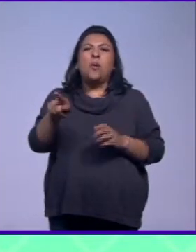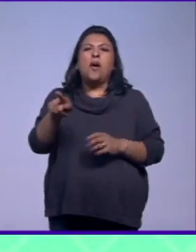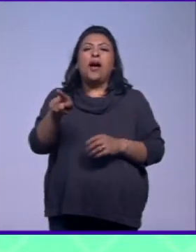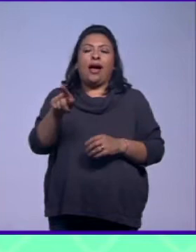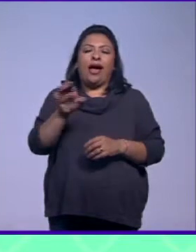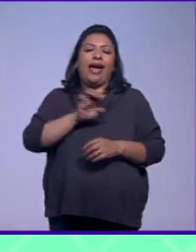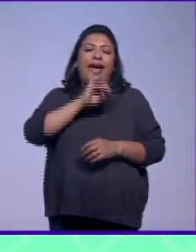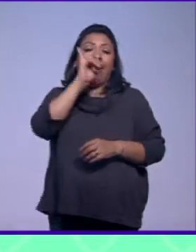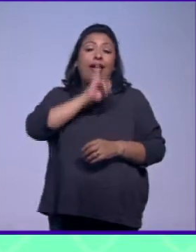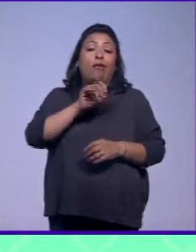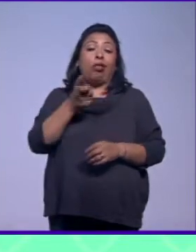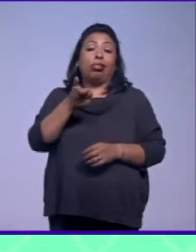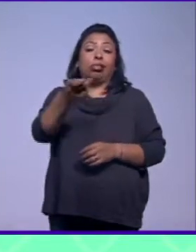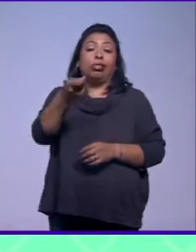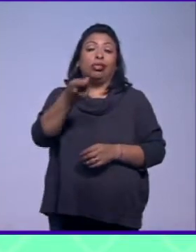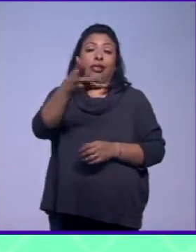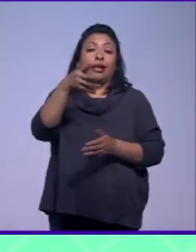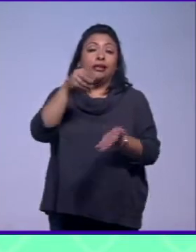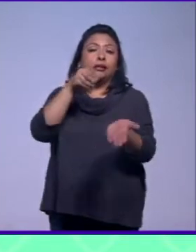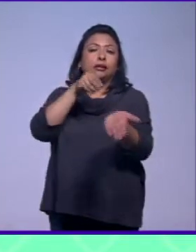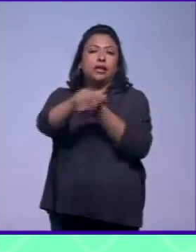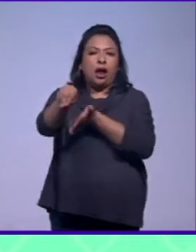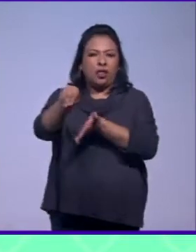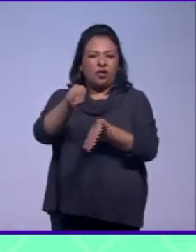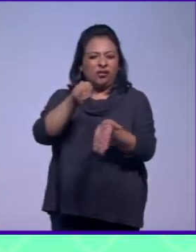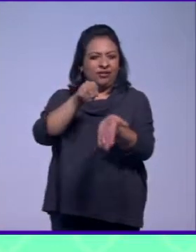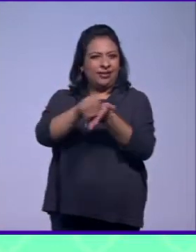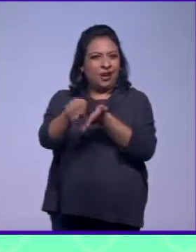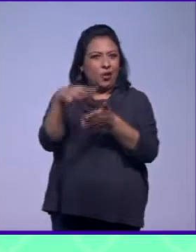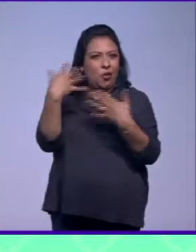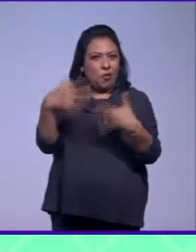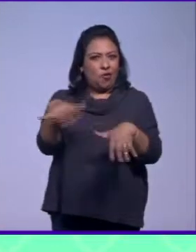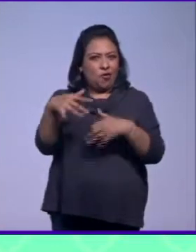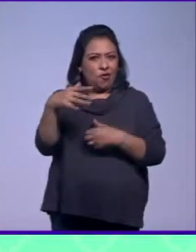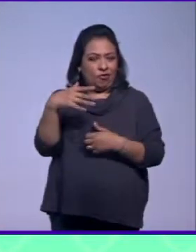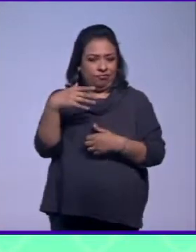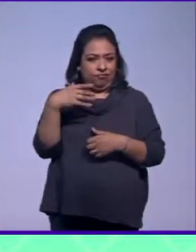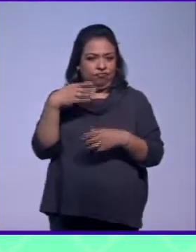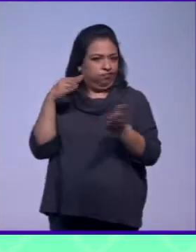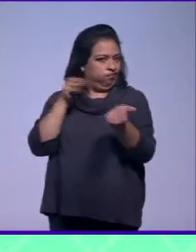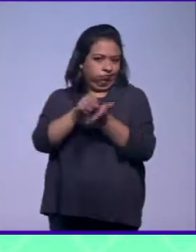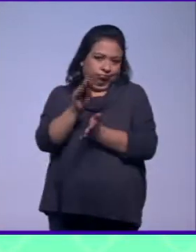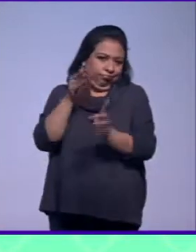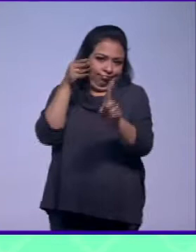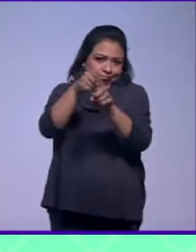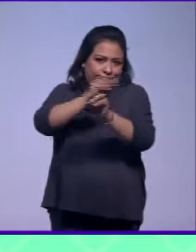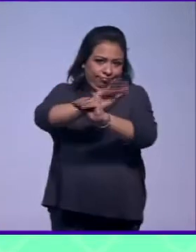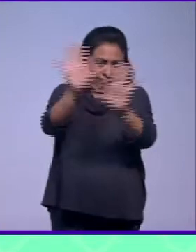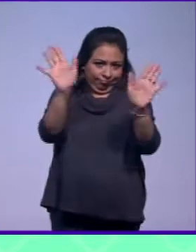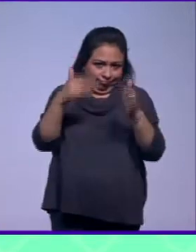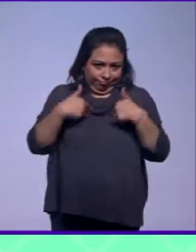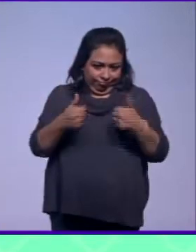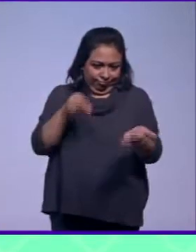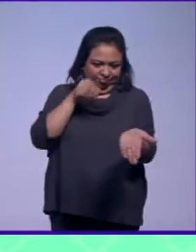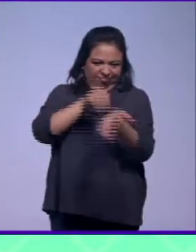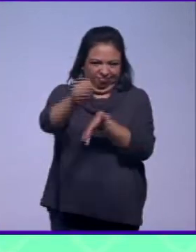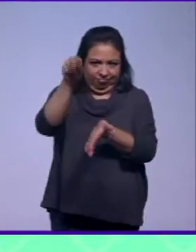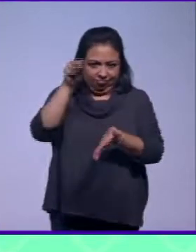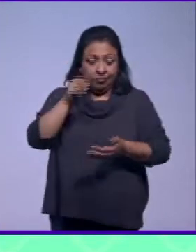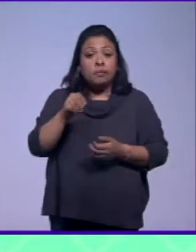cerdo todo es como muy preciso y que habla